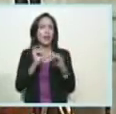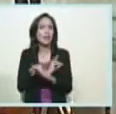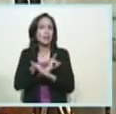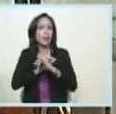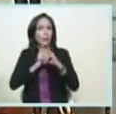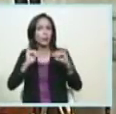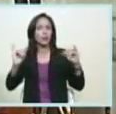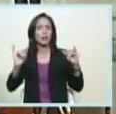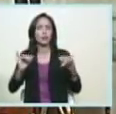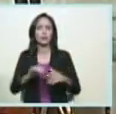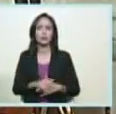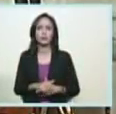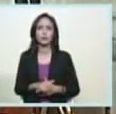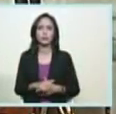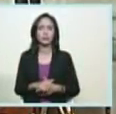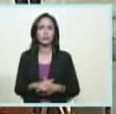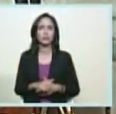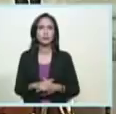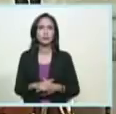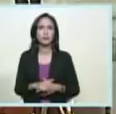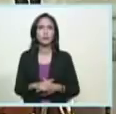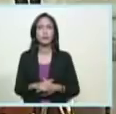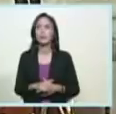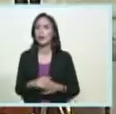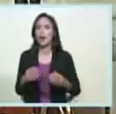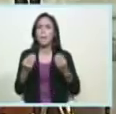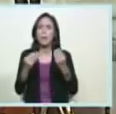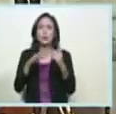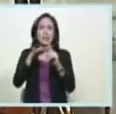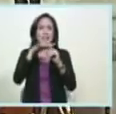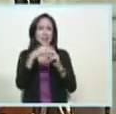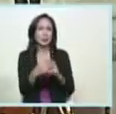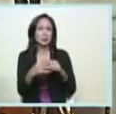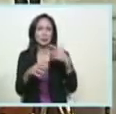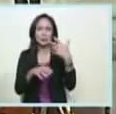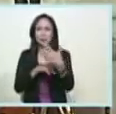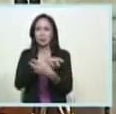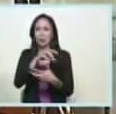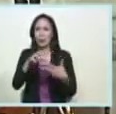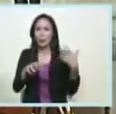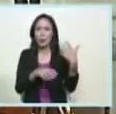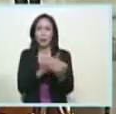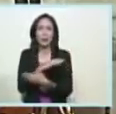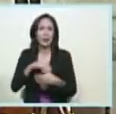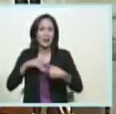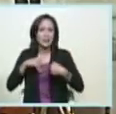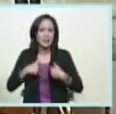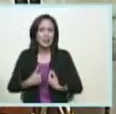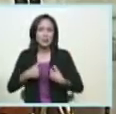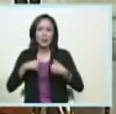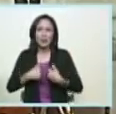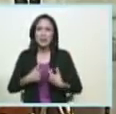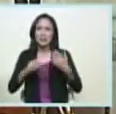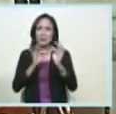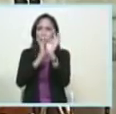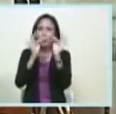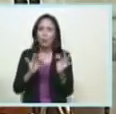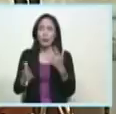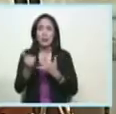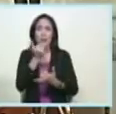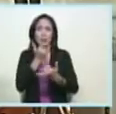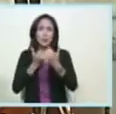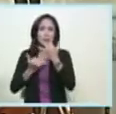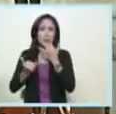ayer porque la misma crisis creada por la guerra económica el agotamiento del modelo petrolero nuestros propios